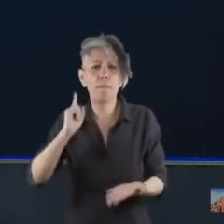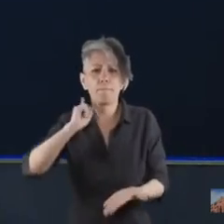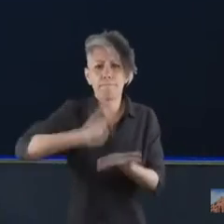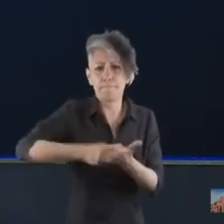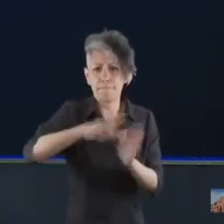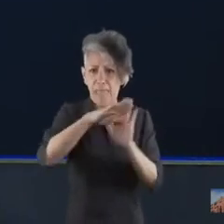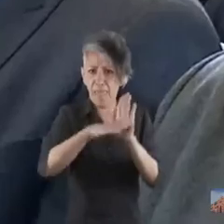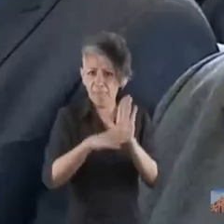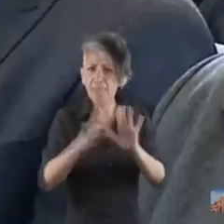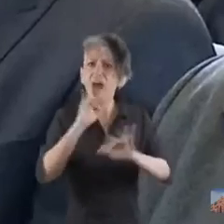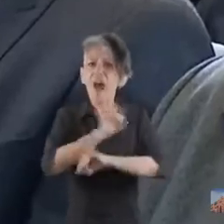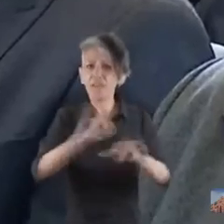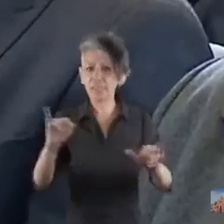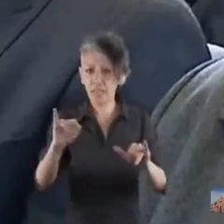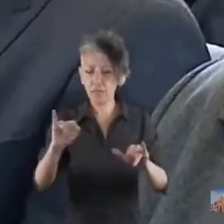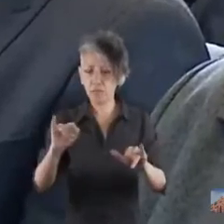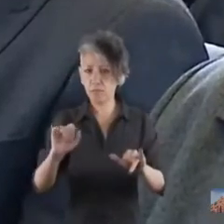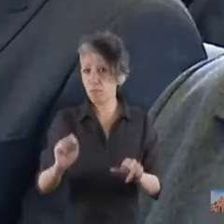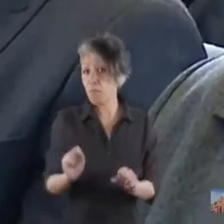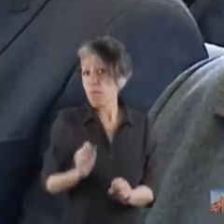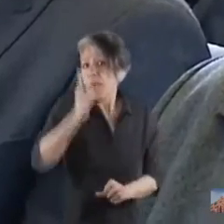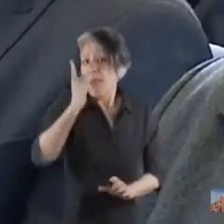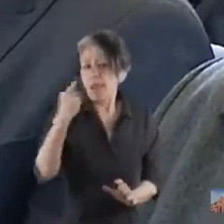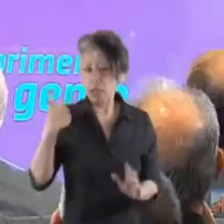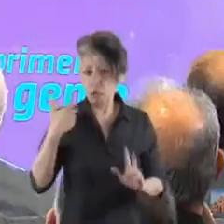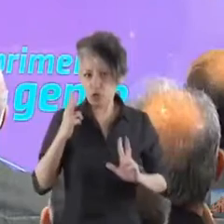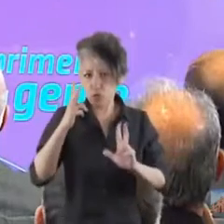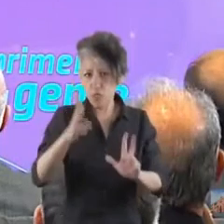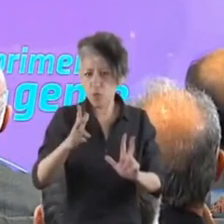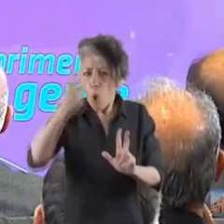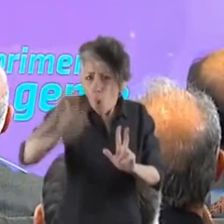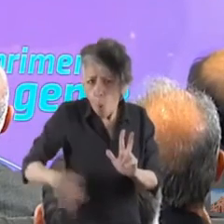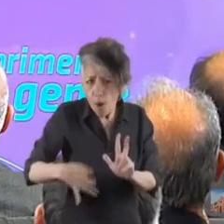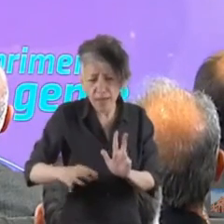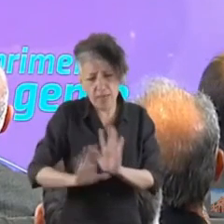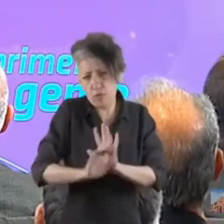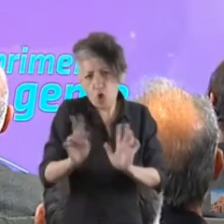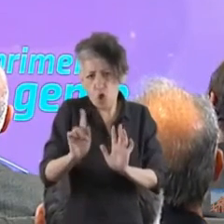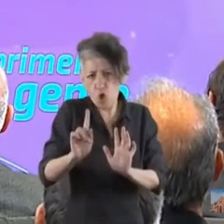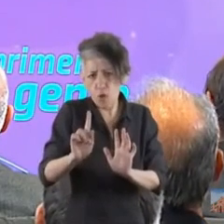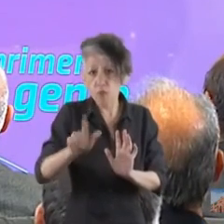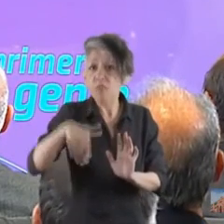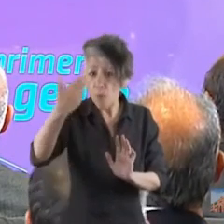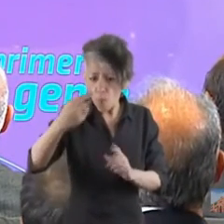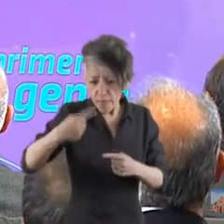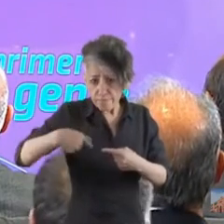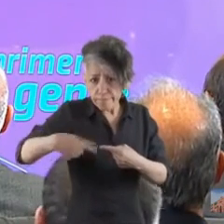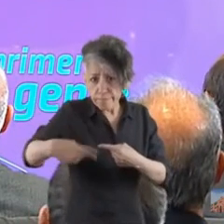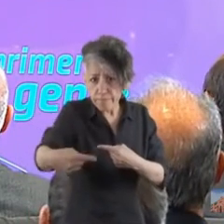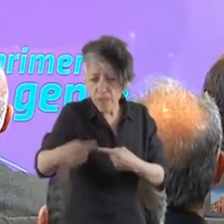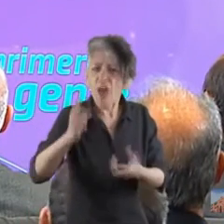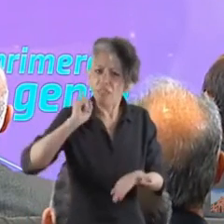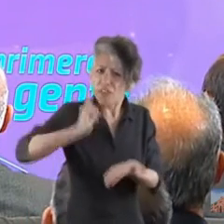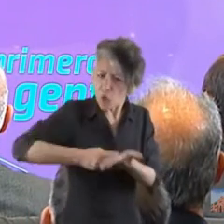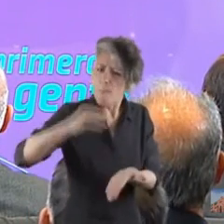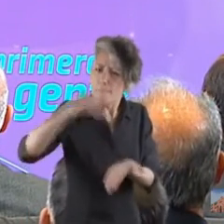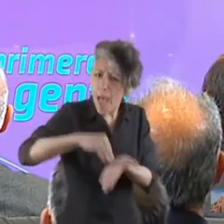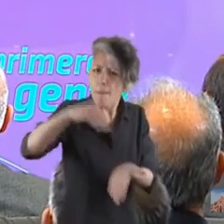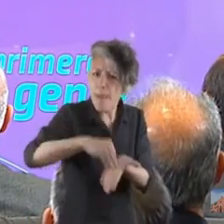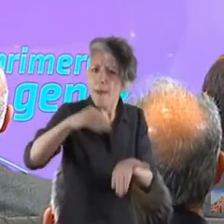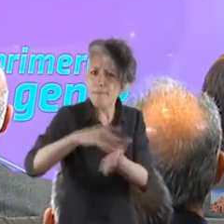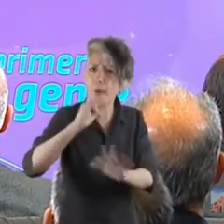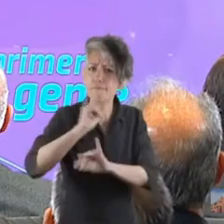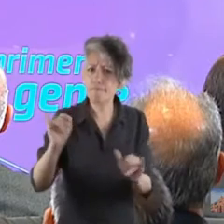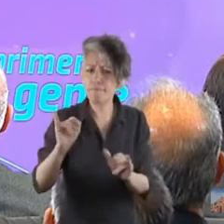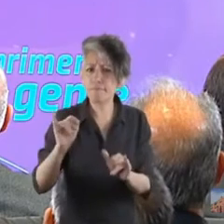las primeras pero no son las únicas ya que los próximos días vamos a seguir con más decisiones entendiendo que